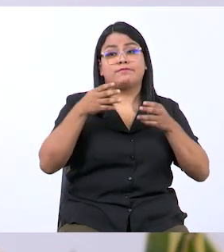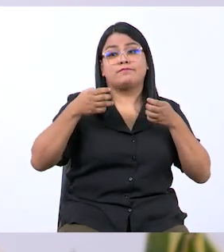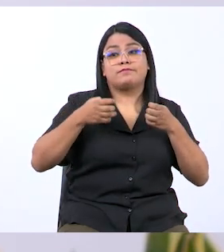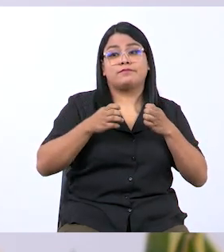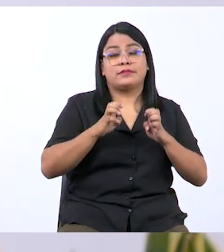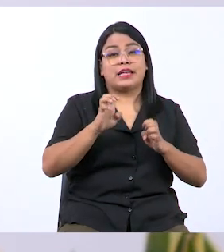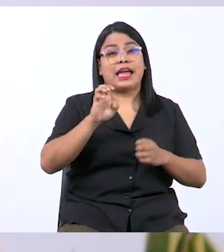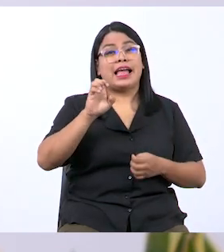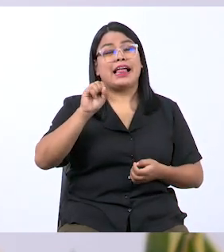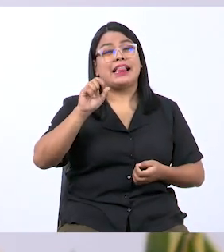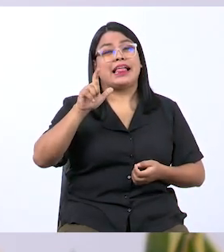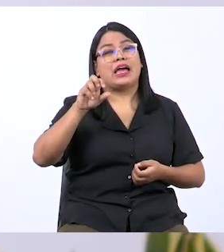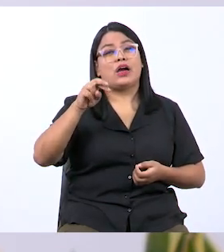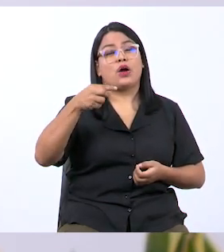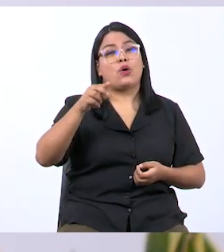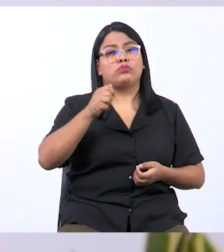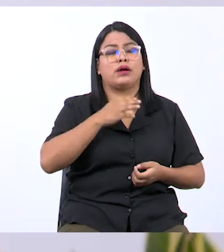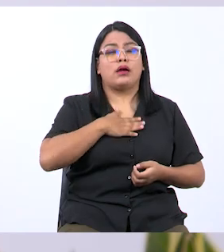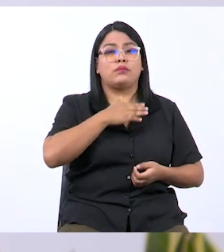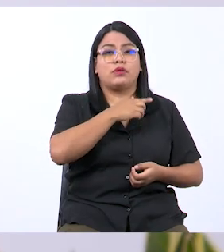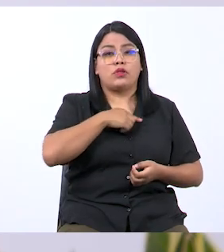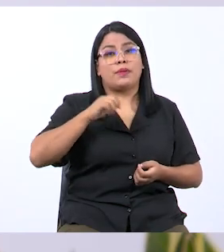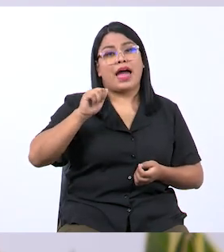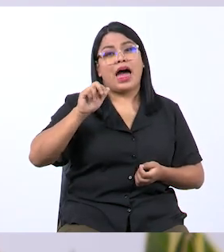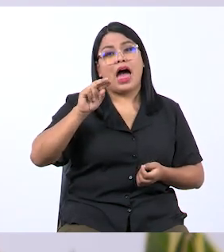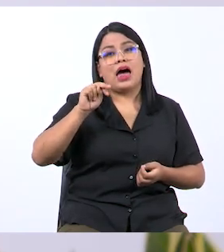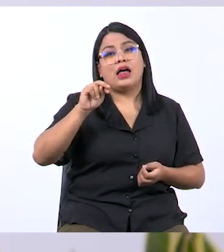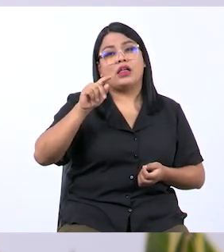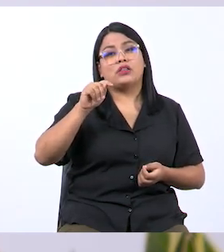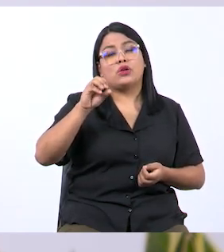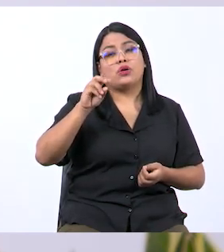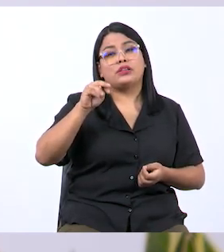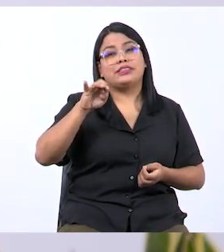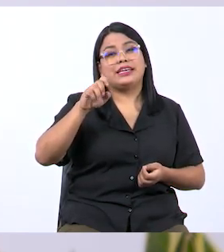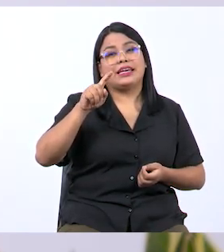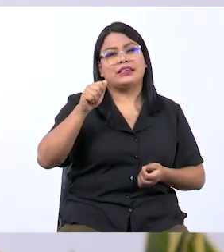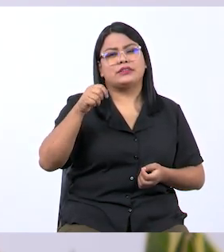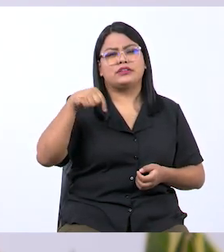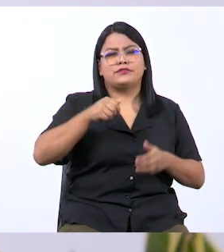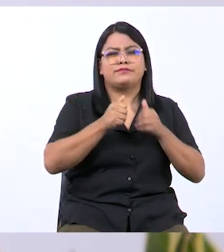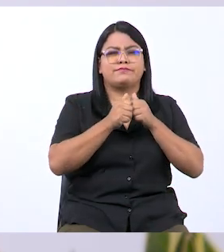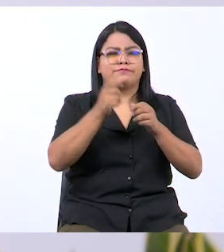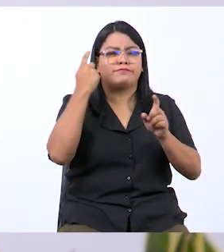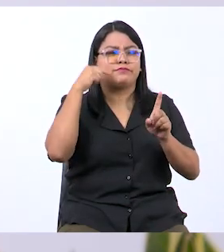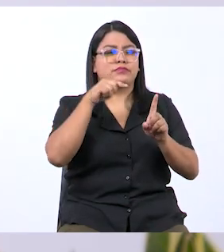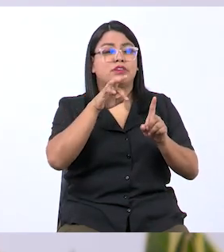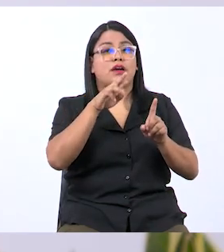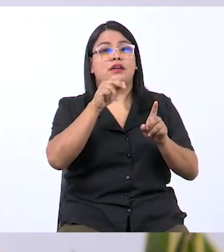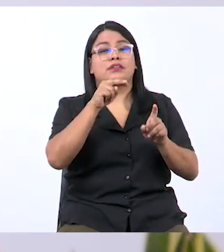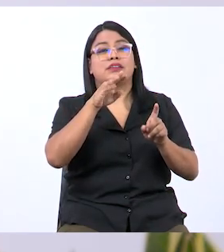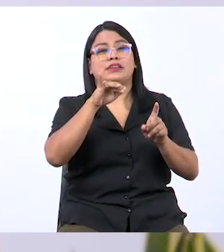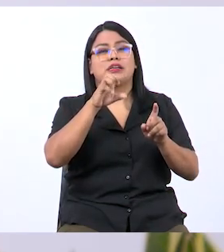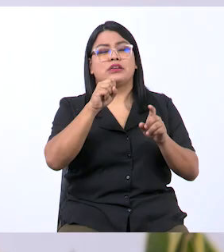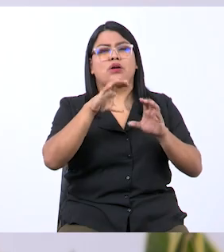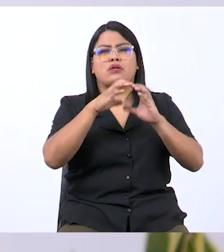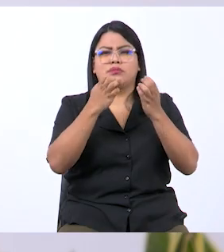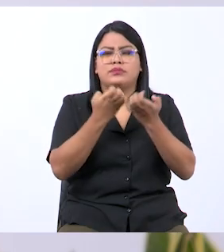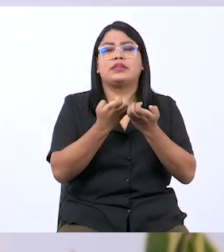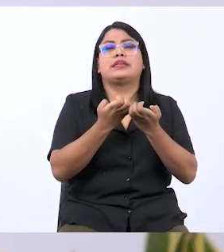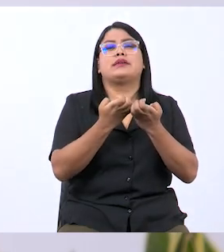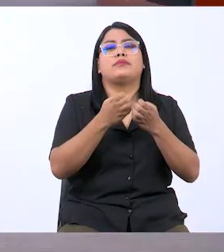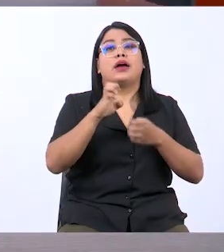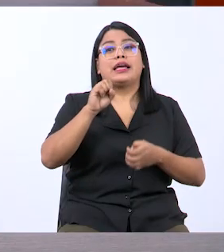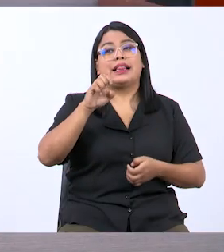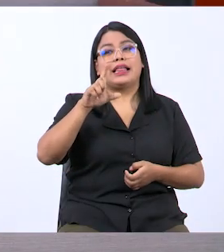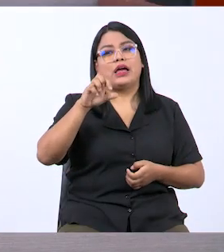de la estrategia ESLengua. Mi nombre es Antonieta Coreas y en esta ocasión nos acompaña Francisco García, quien forma parte del